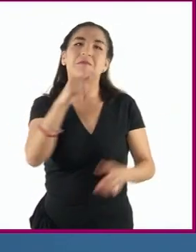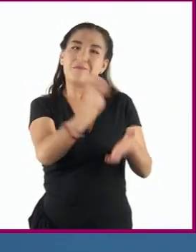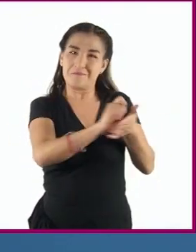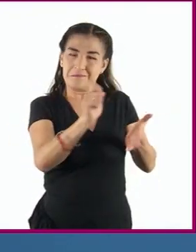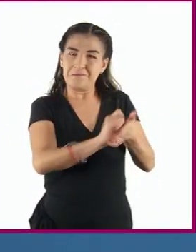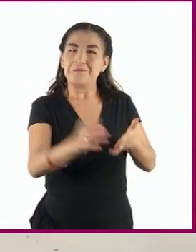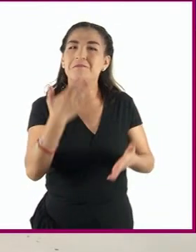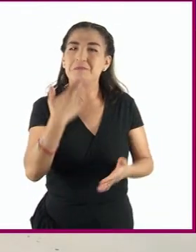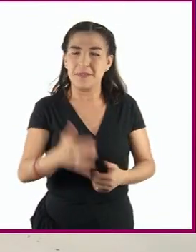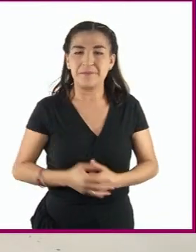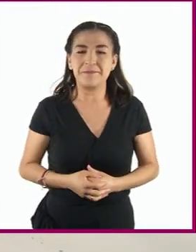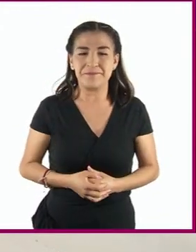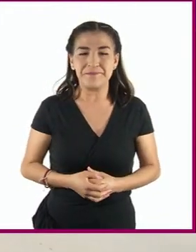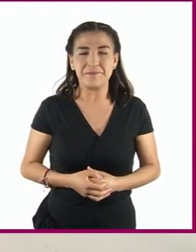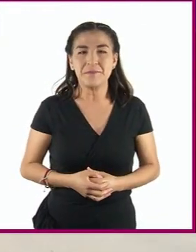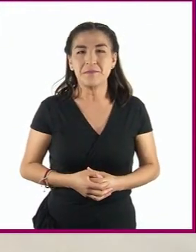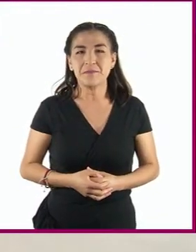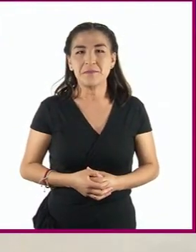nota.